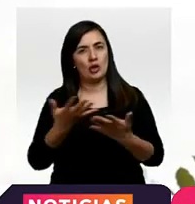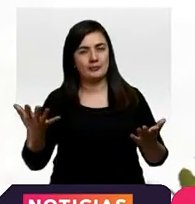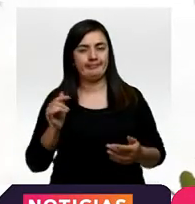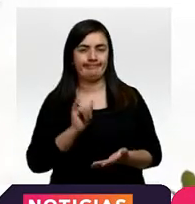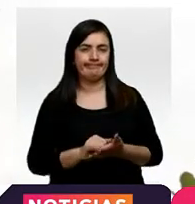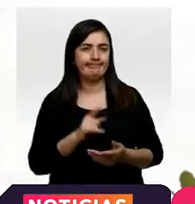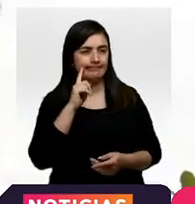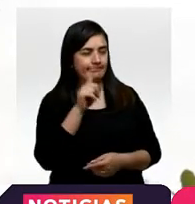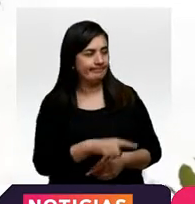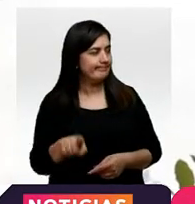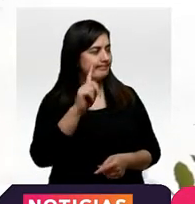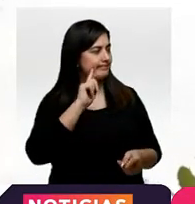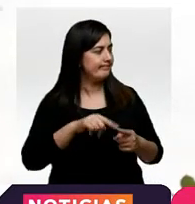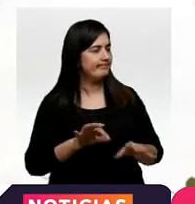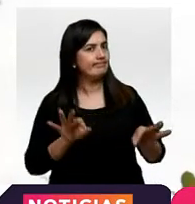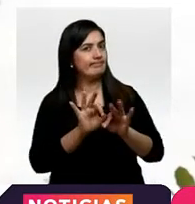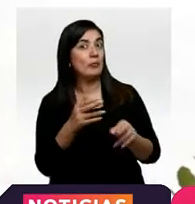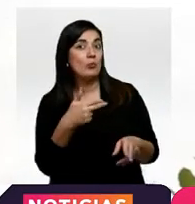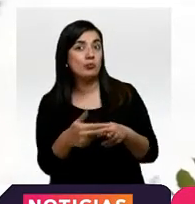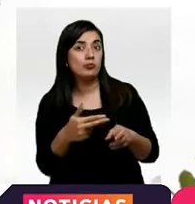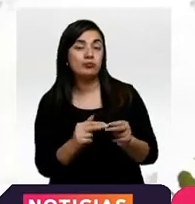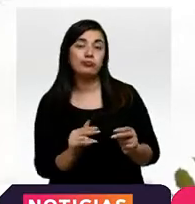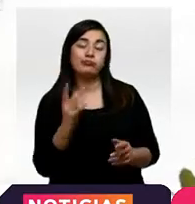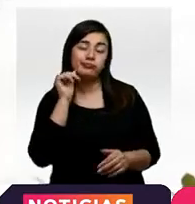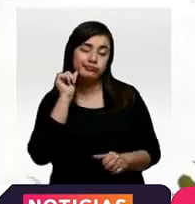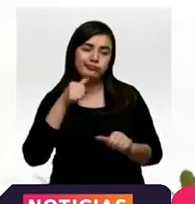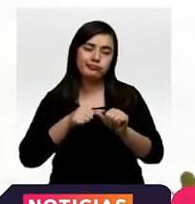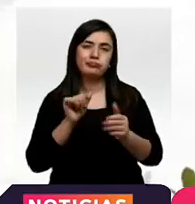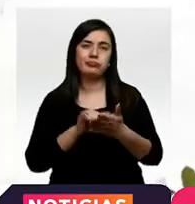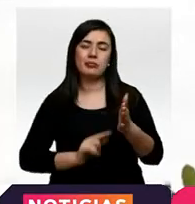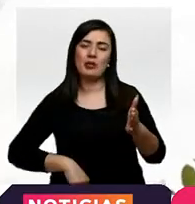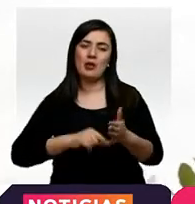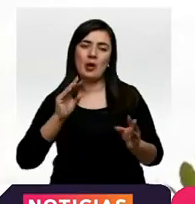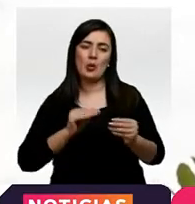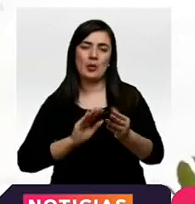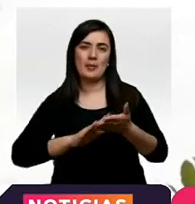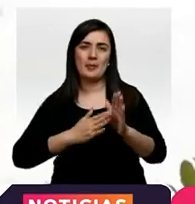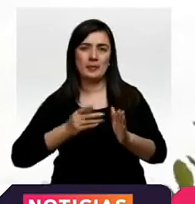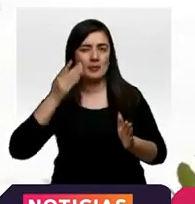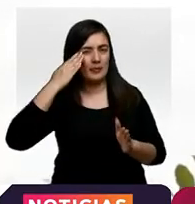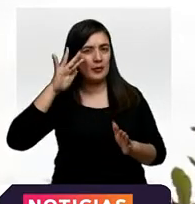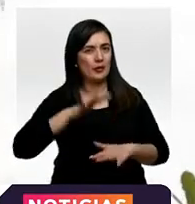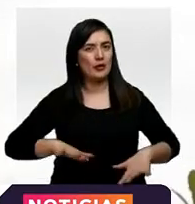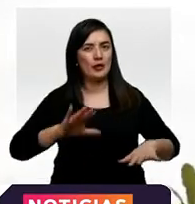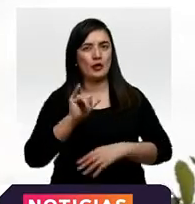ejercicio de memoria se da a pocos días del aniversario de la firma de los acuerdos de paz en el Teatro Colón.